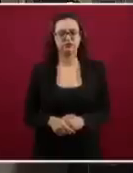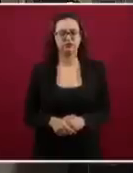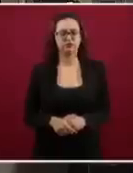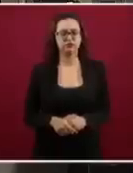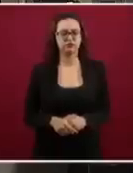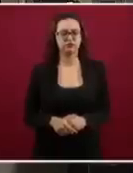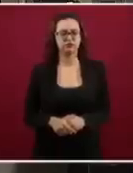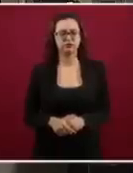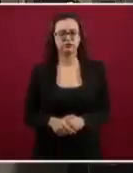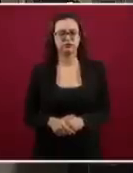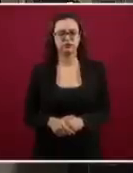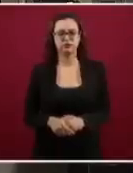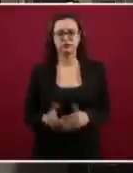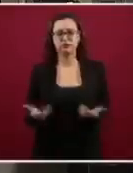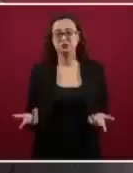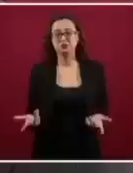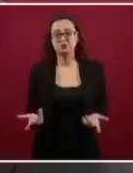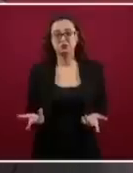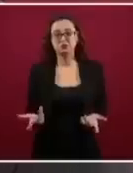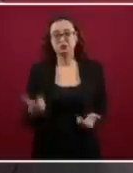no tratar de justificar